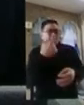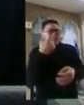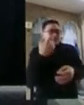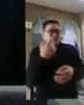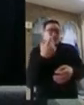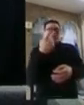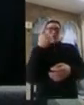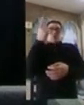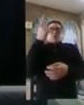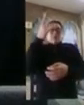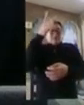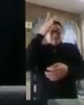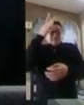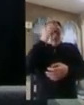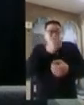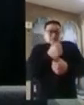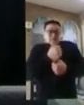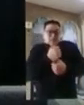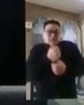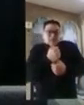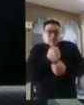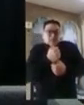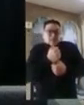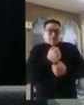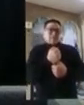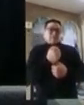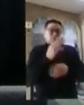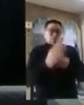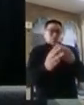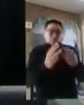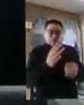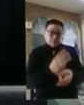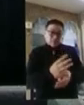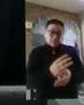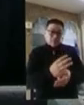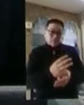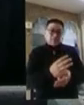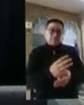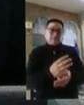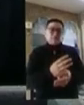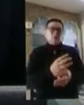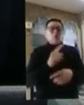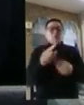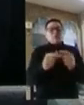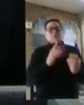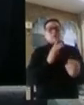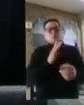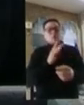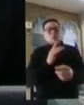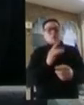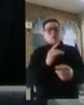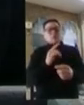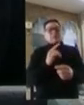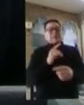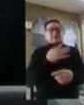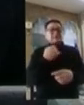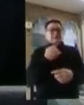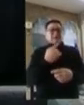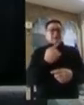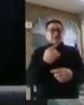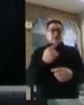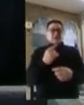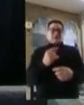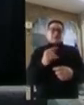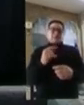mundo. Entonces, cuando dice de tal manera, ¿cuál es la manera? La manera de Dios es que Dios